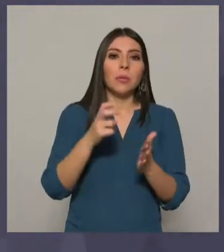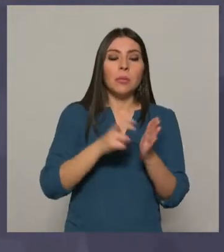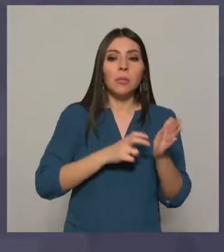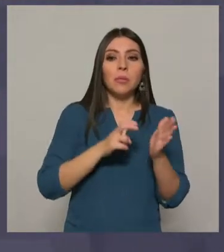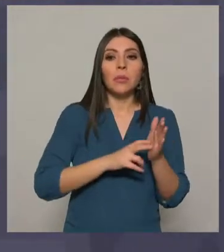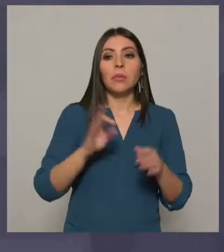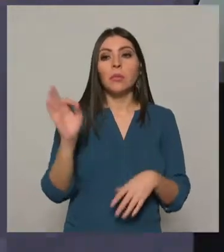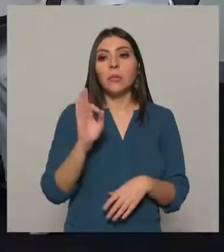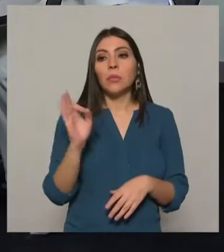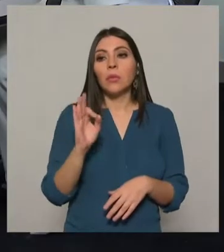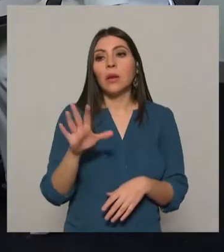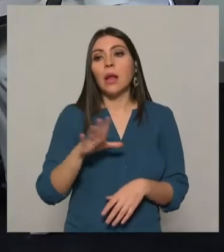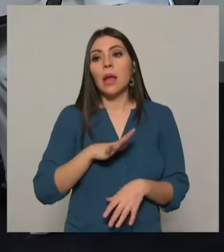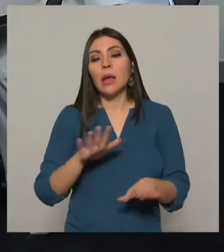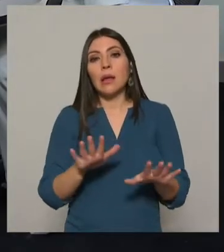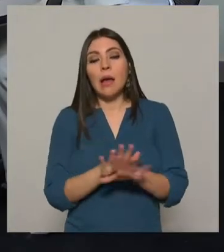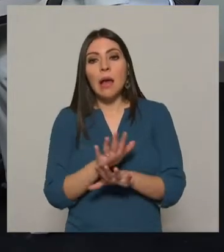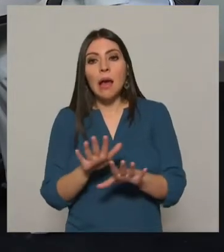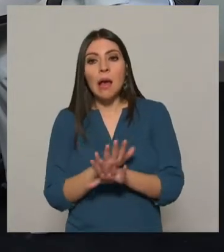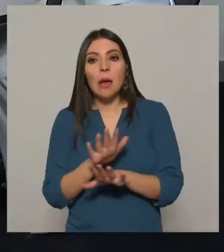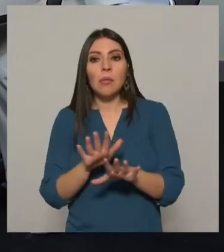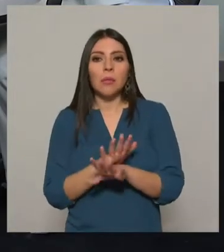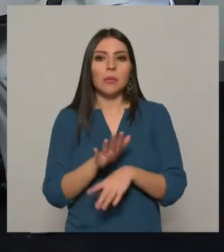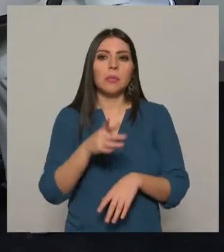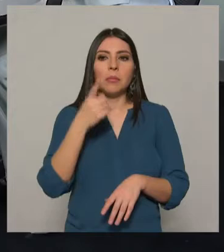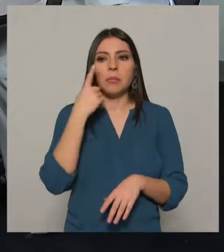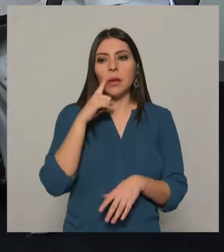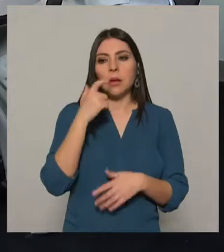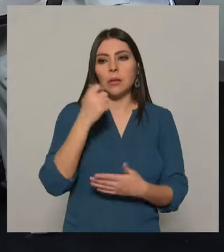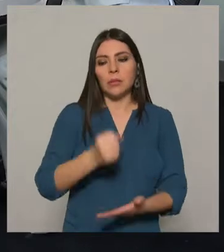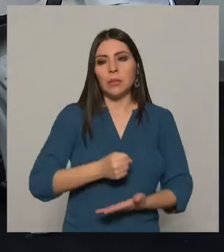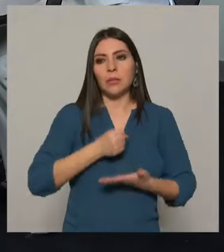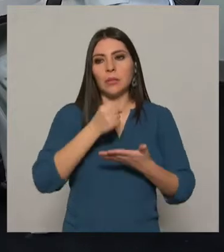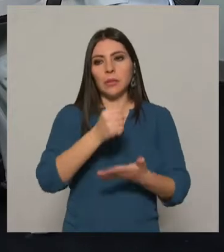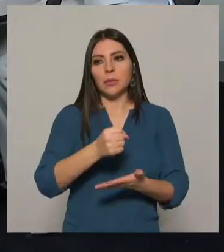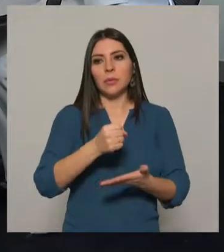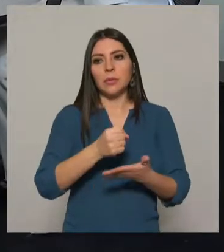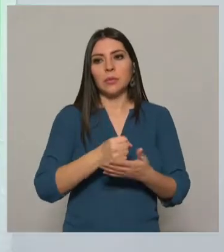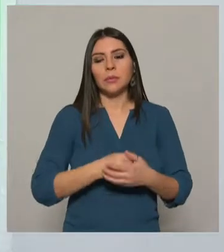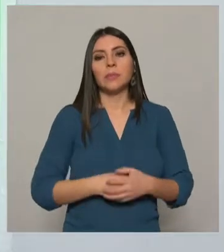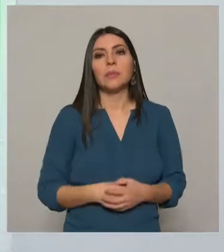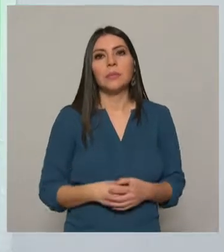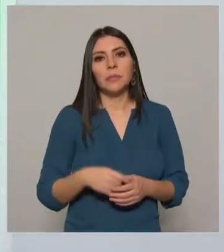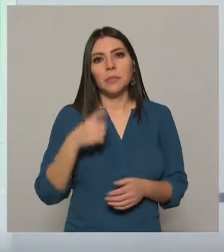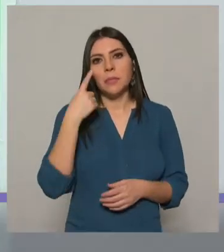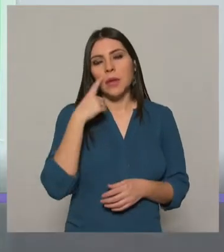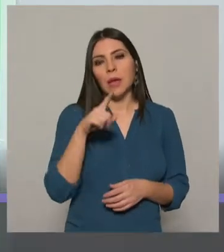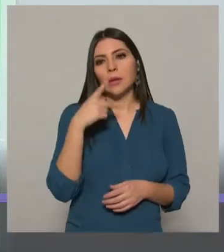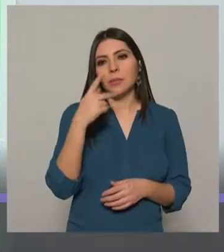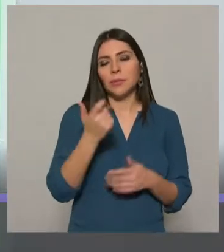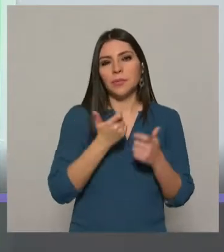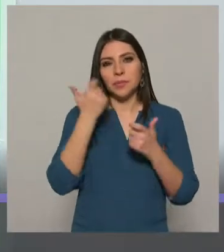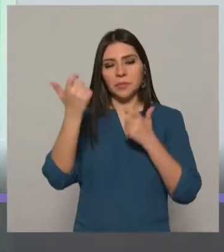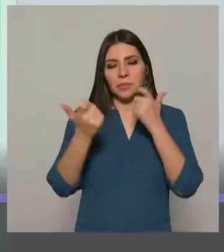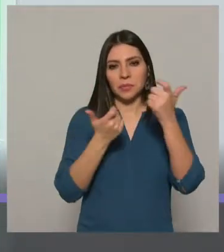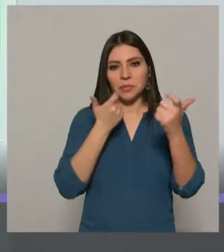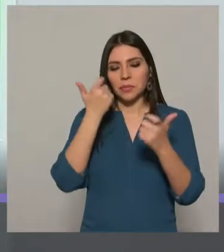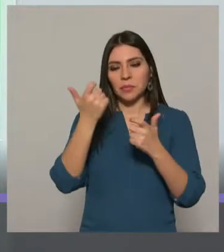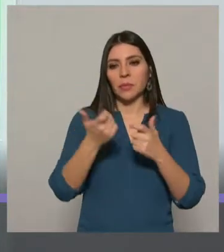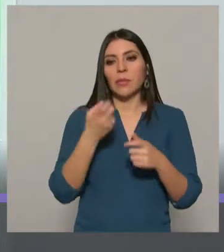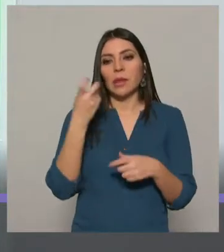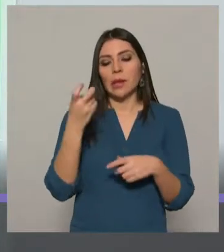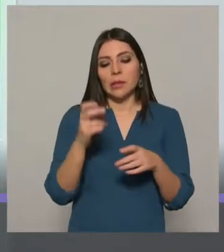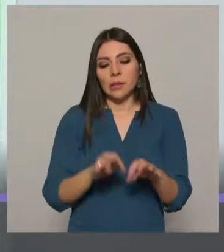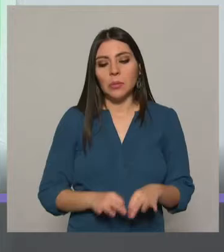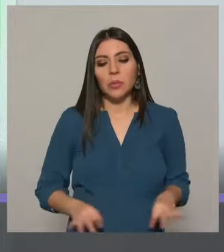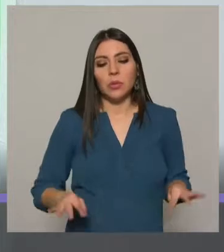alguna modificación en relación al presupuesto de egresos. Hay una tarea muy importante de dotar